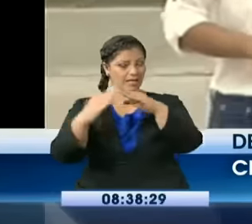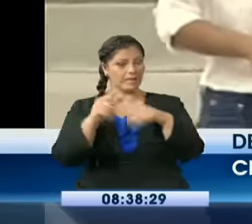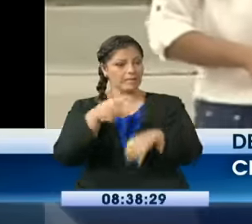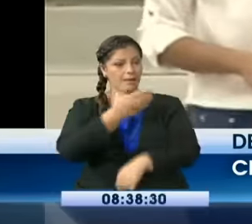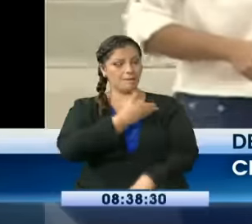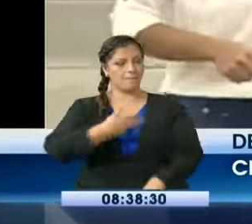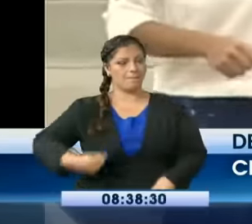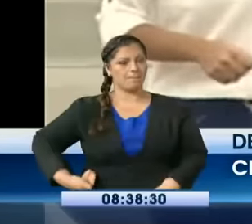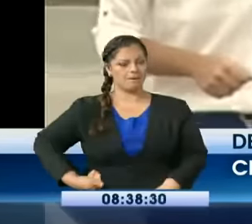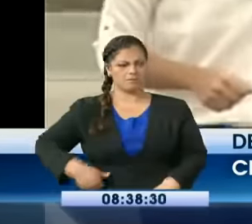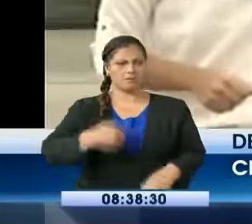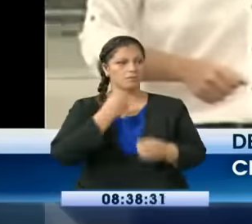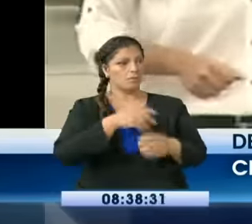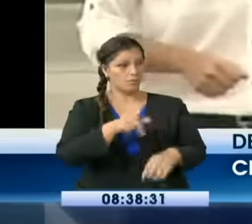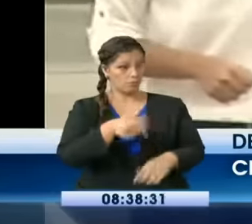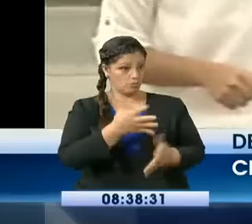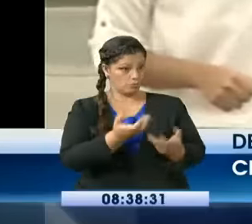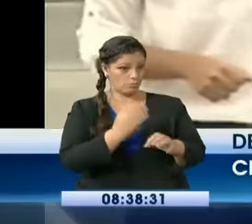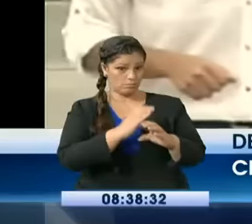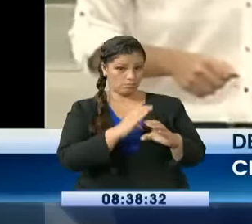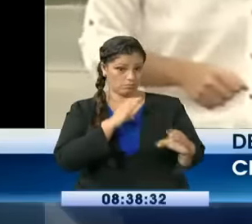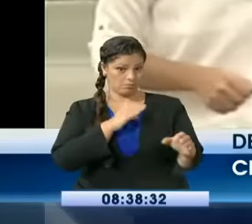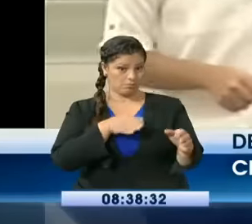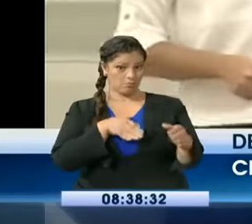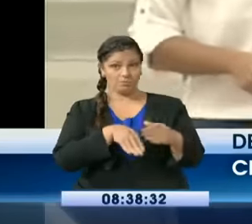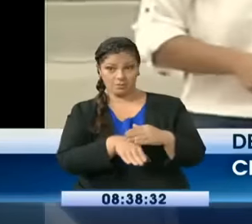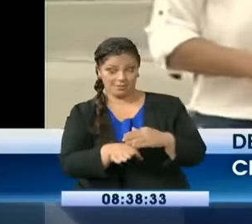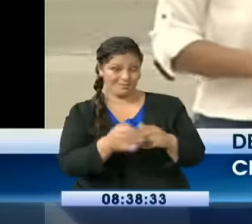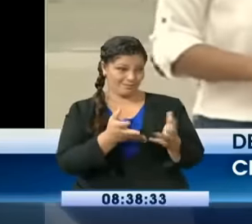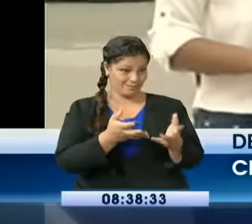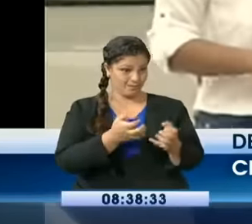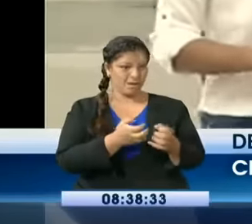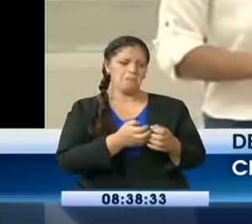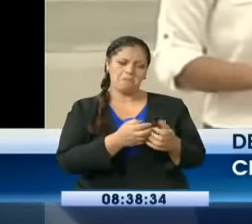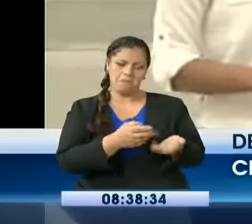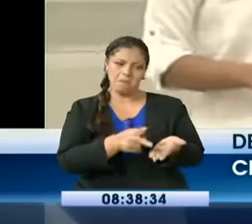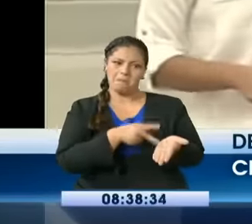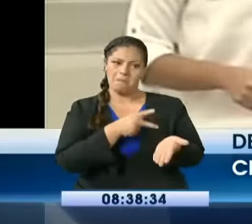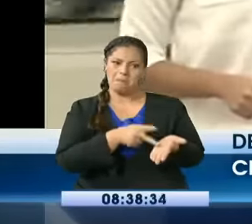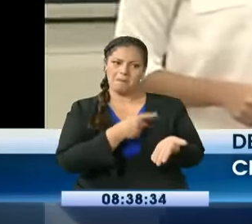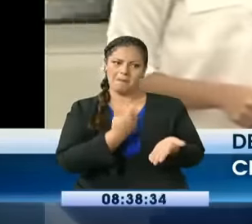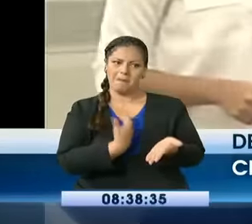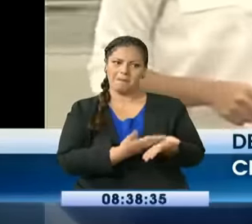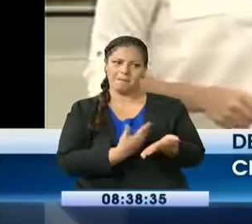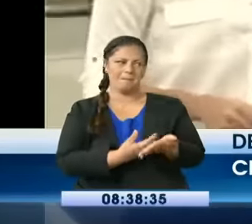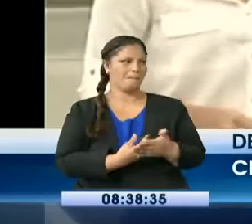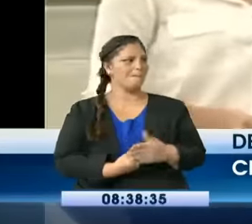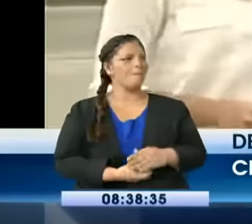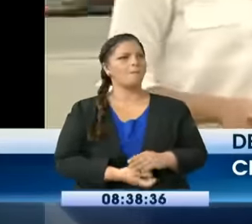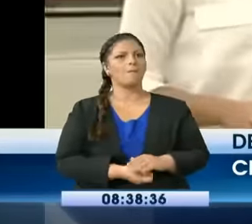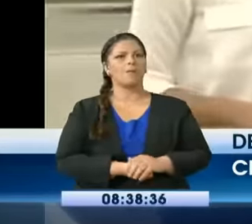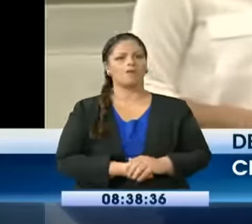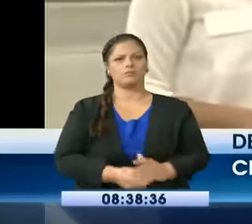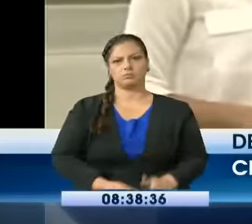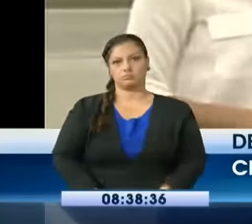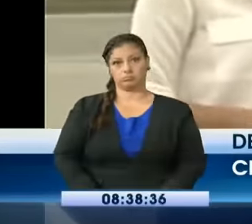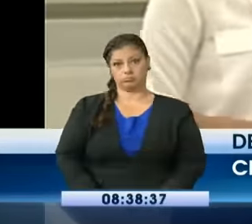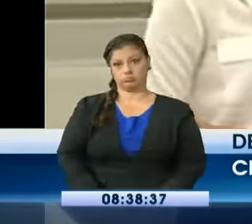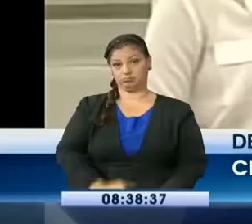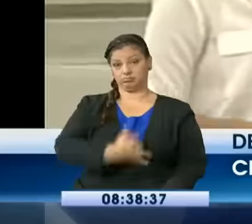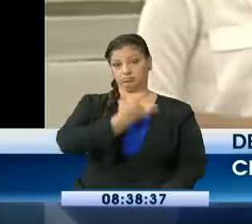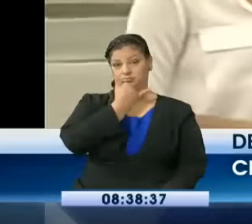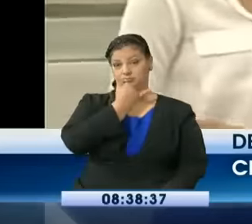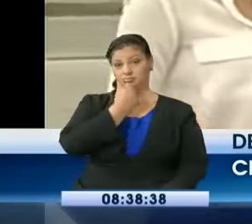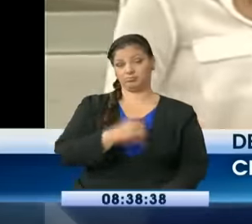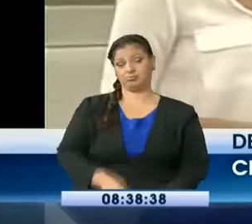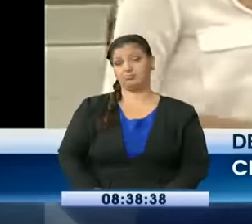de X cantidad de dinero. Esto es una actividad totalmente ilegal. Está primero fomentando la irregularidad al permitirle